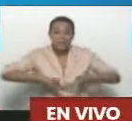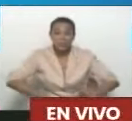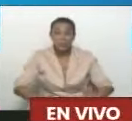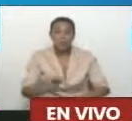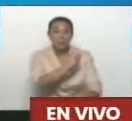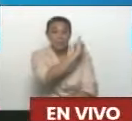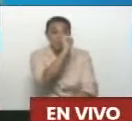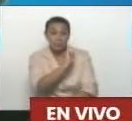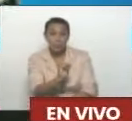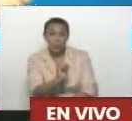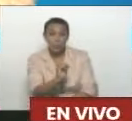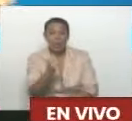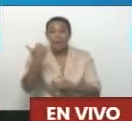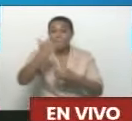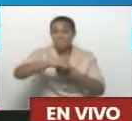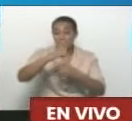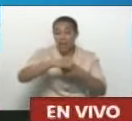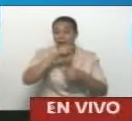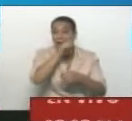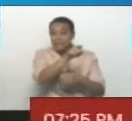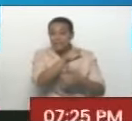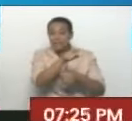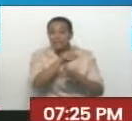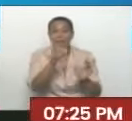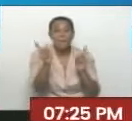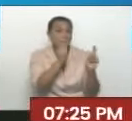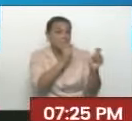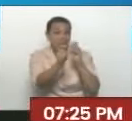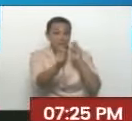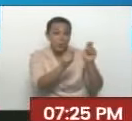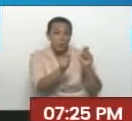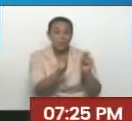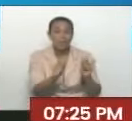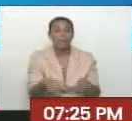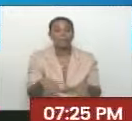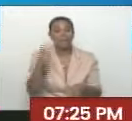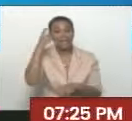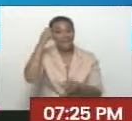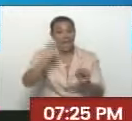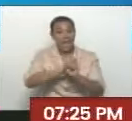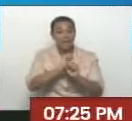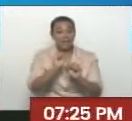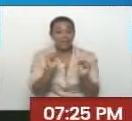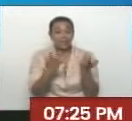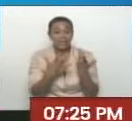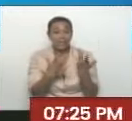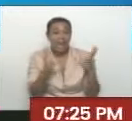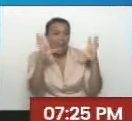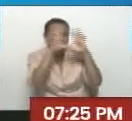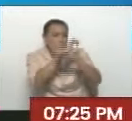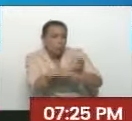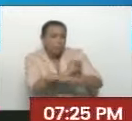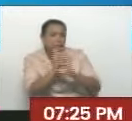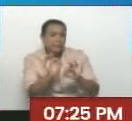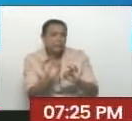Zulia, de Maracaibo, periodista estelar de una televisora